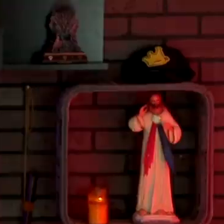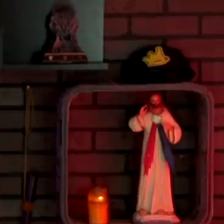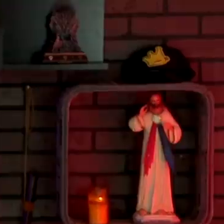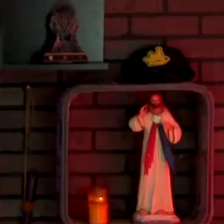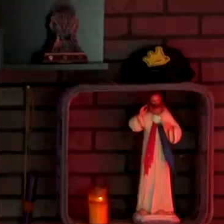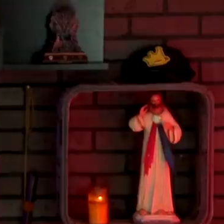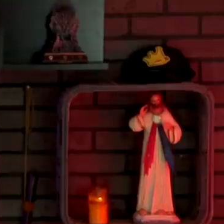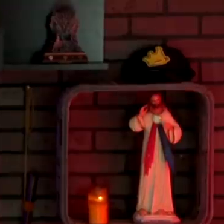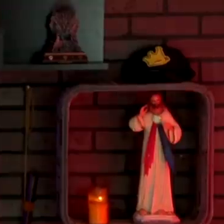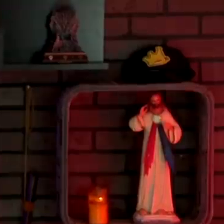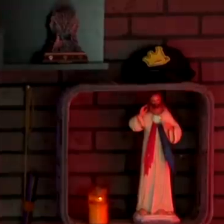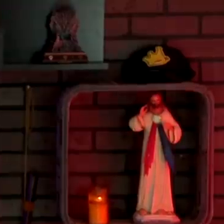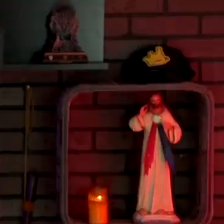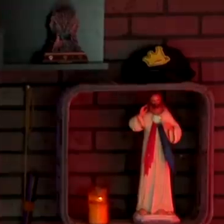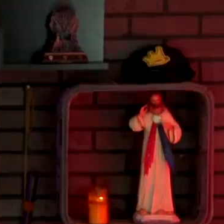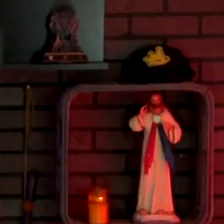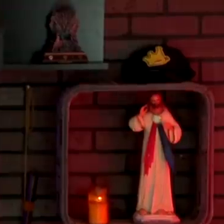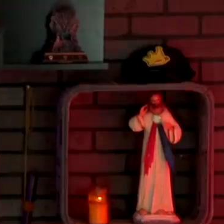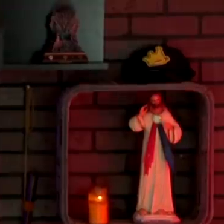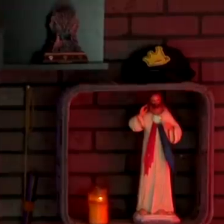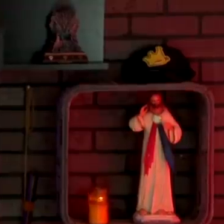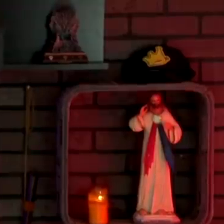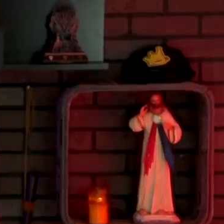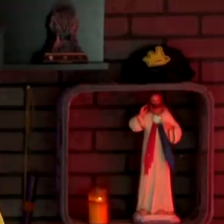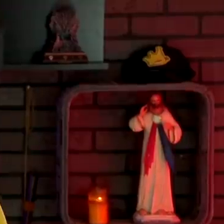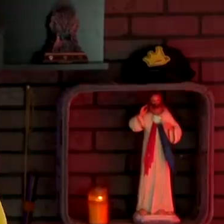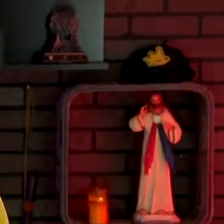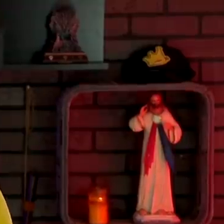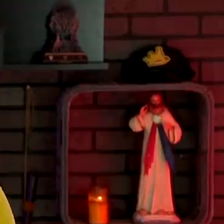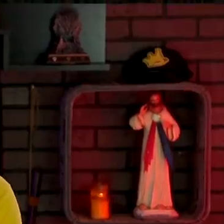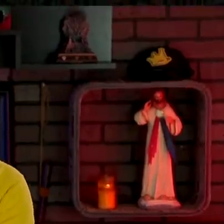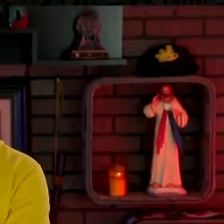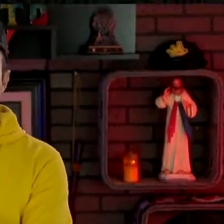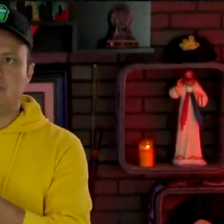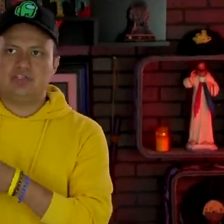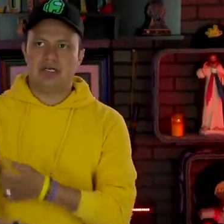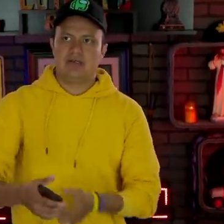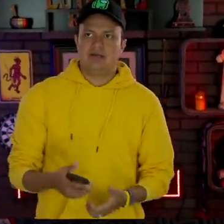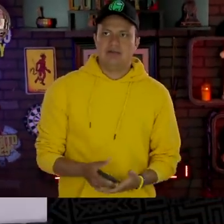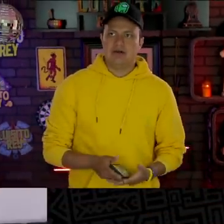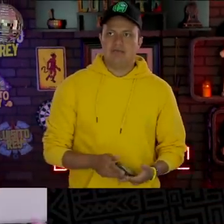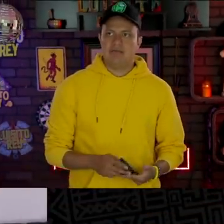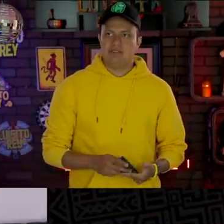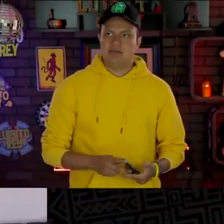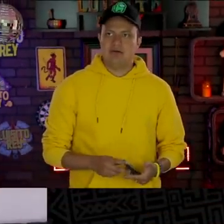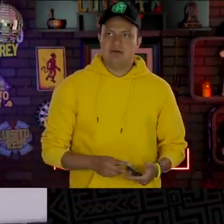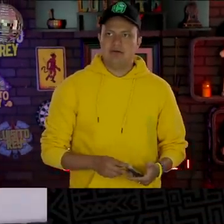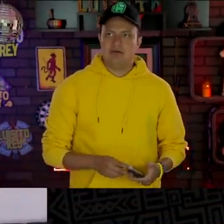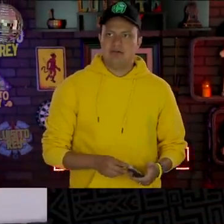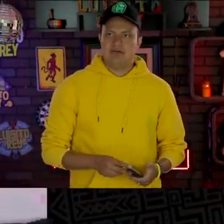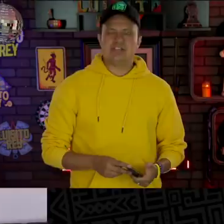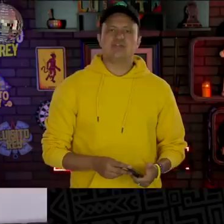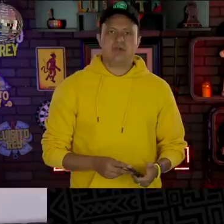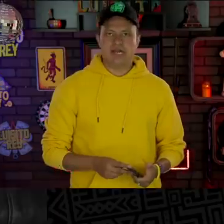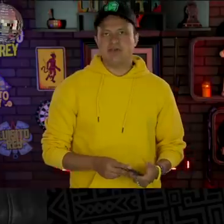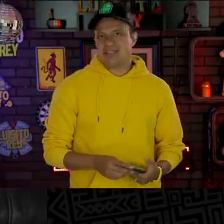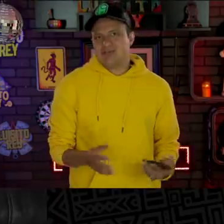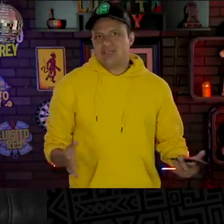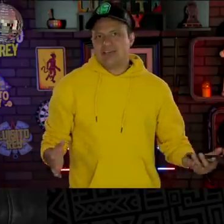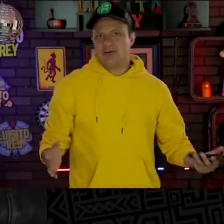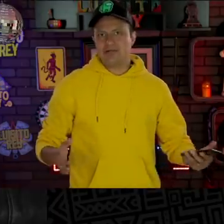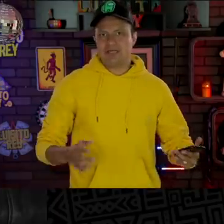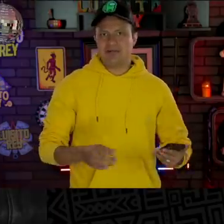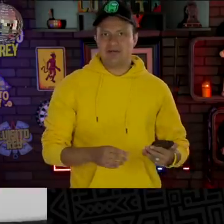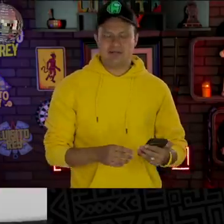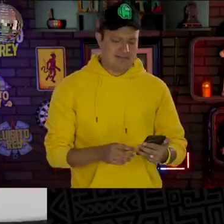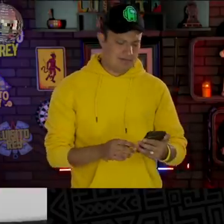Ni crean que lo voy a hacer Esa cosa ya es como para chavos, así Como tipo el super trucha No, mami, no No, yo ya estoy viejo Ya